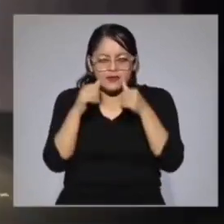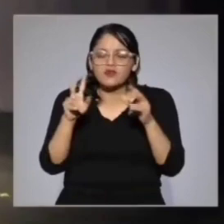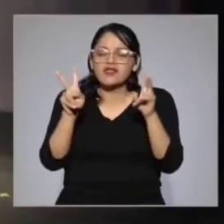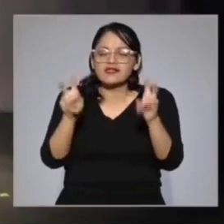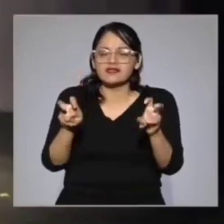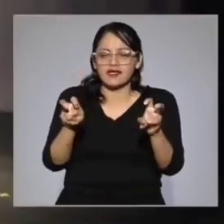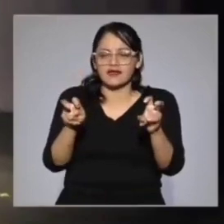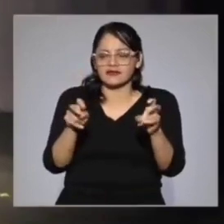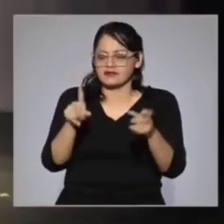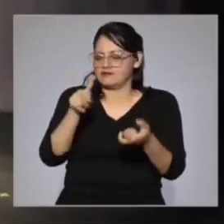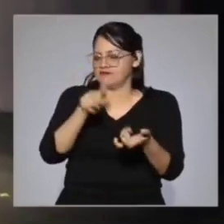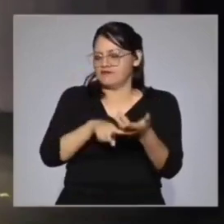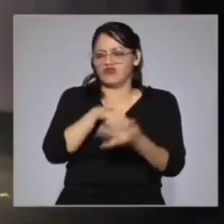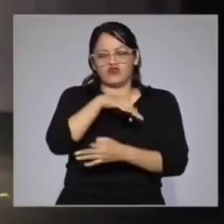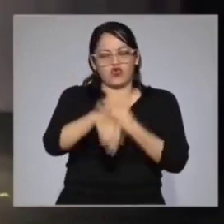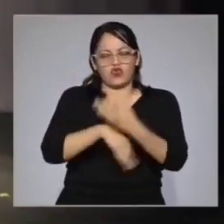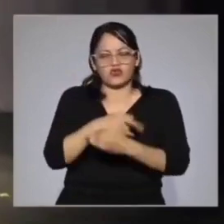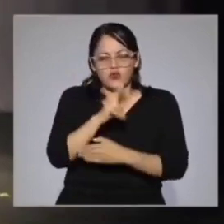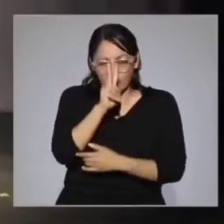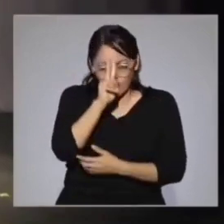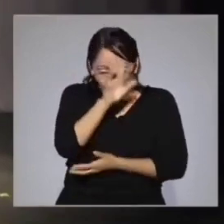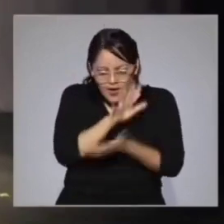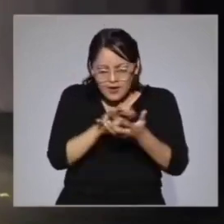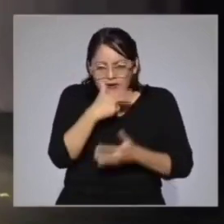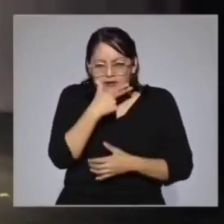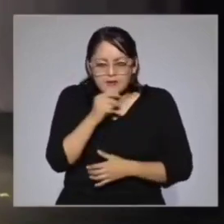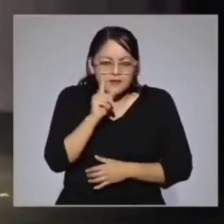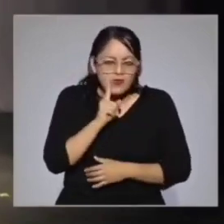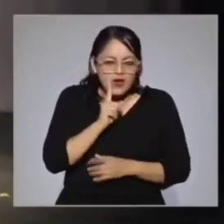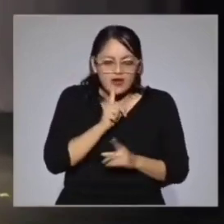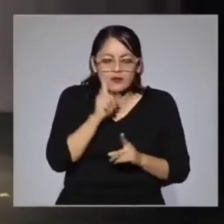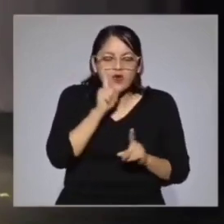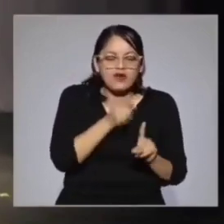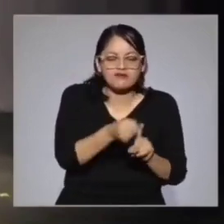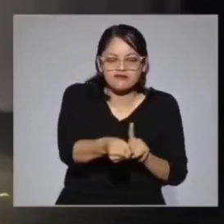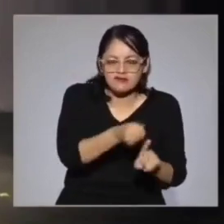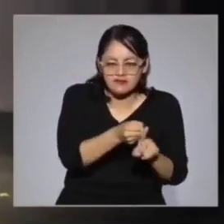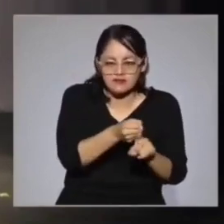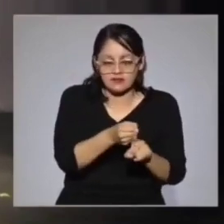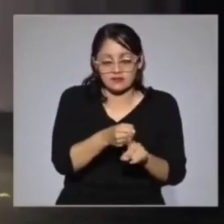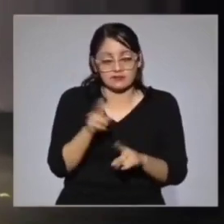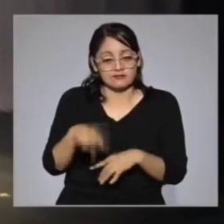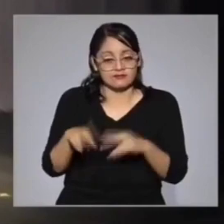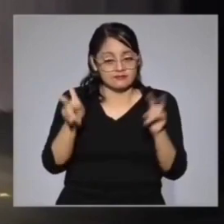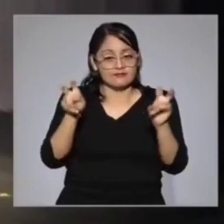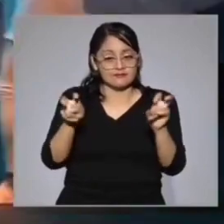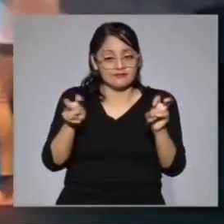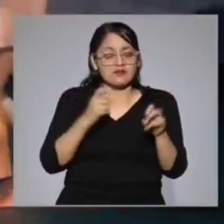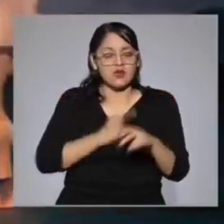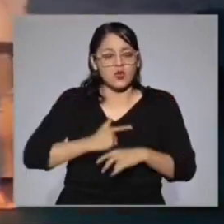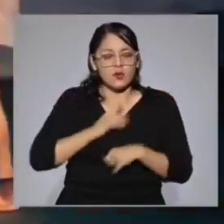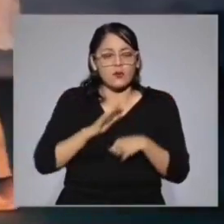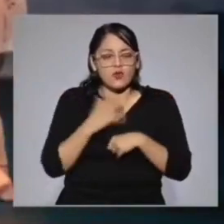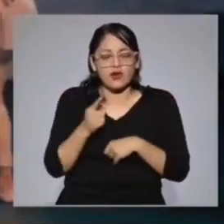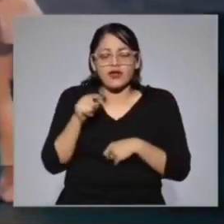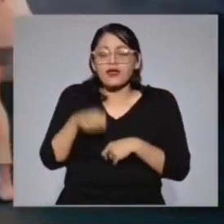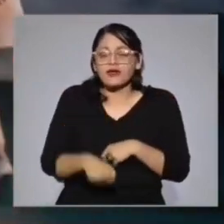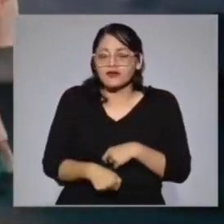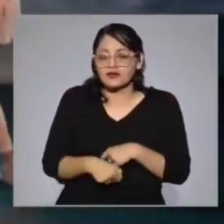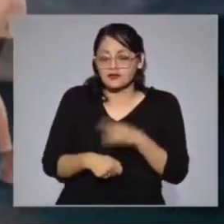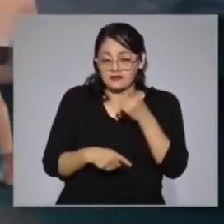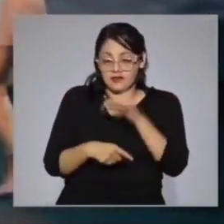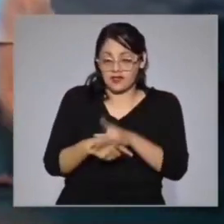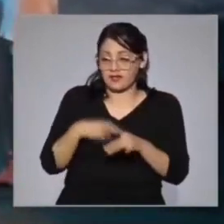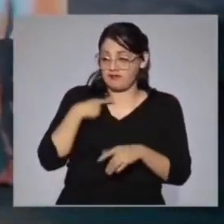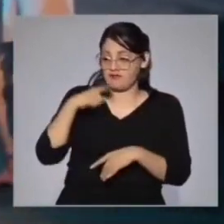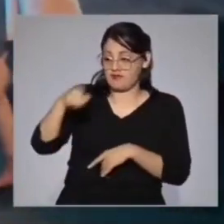un tema que nos compete a todos, que es la violencia de género. Me gusta la forma en que aborda este tema, porque no solamente estamos